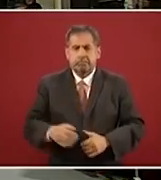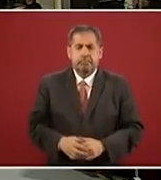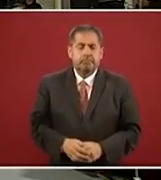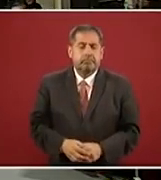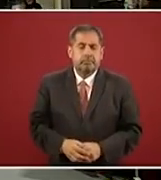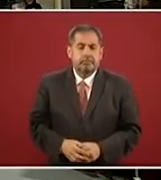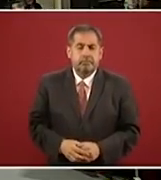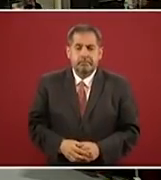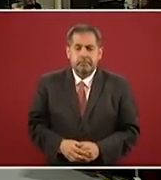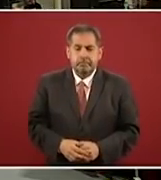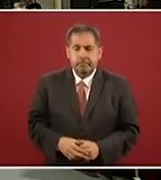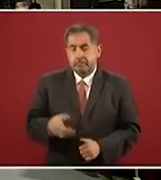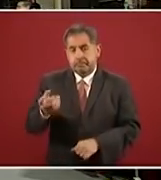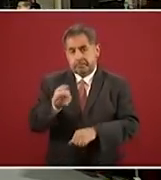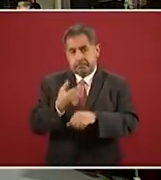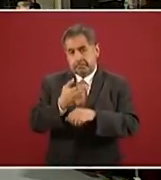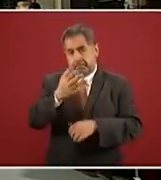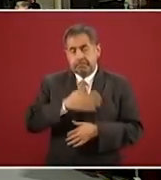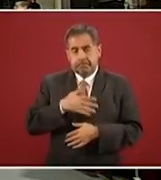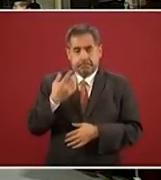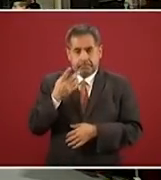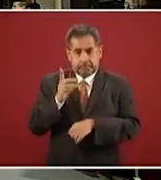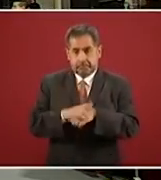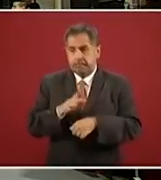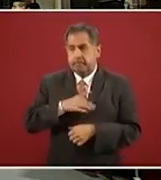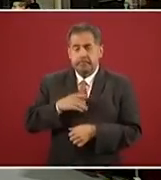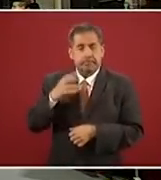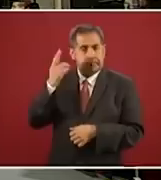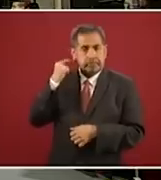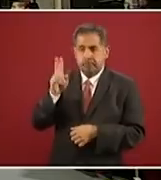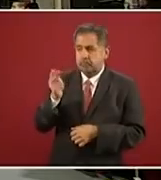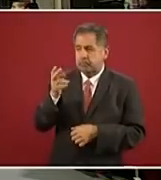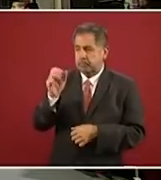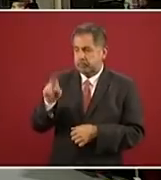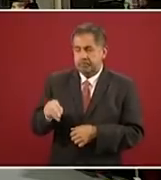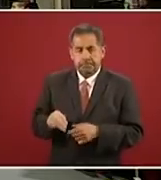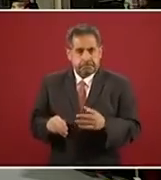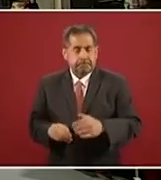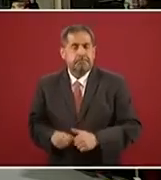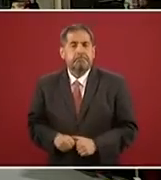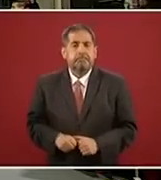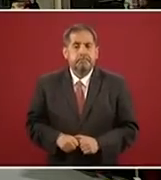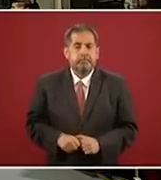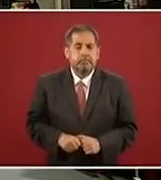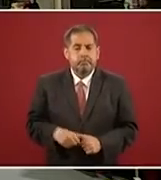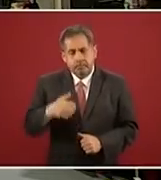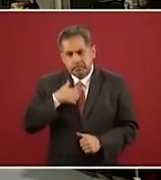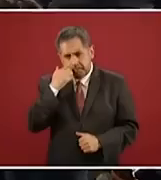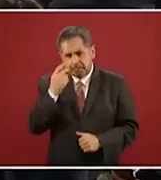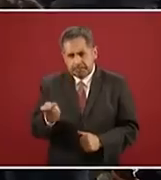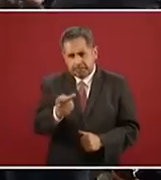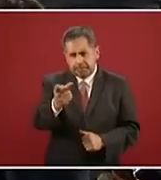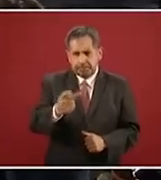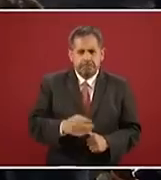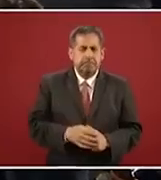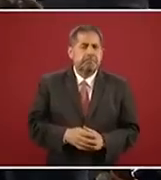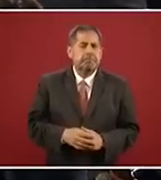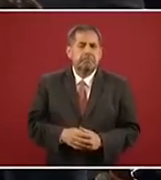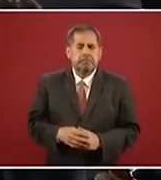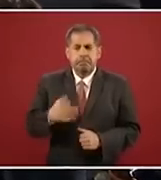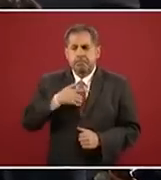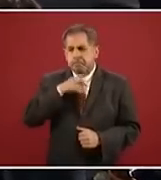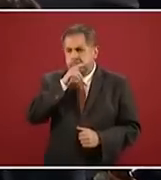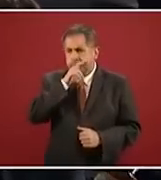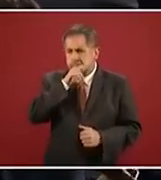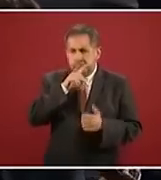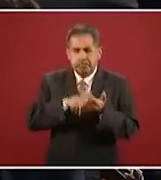-secretario buenos dias alberto betancourt de radio unam buenos días gracias quizás yo preguntar una cuestión que me tiene muy